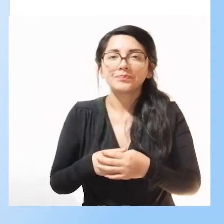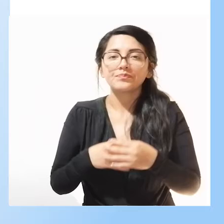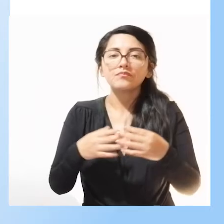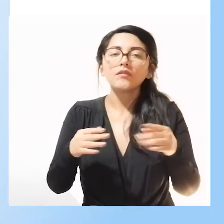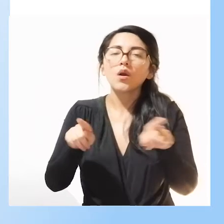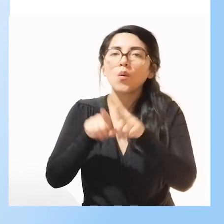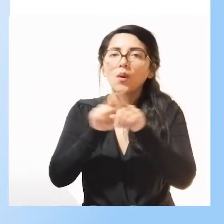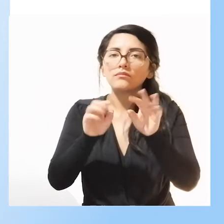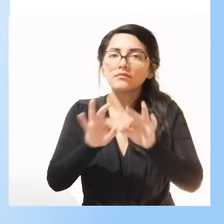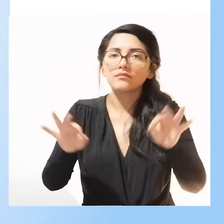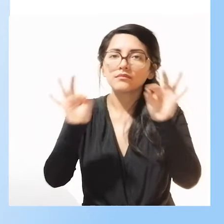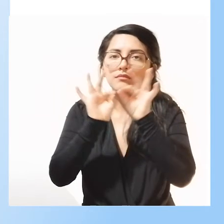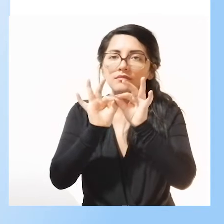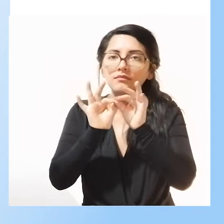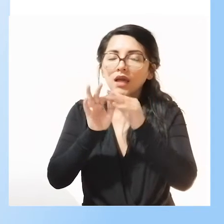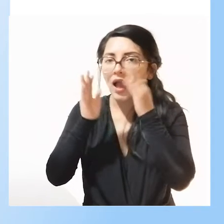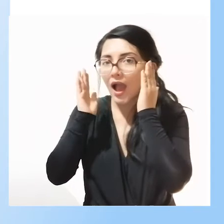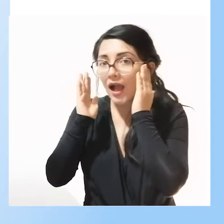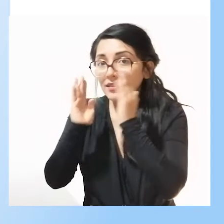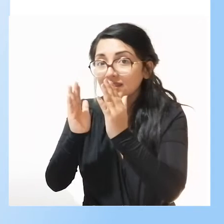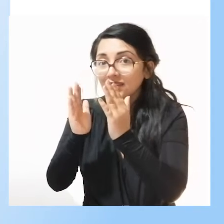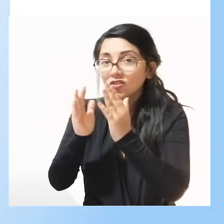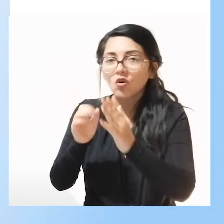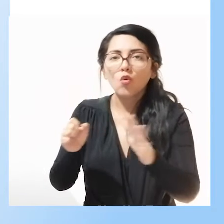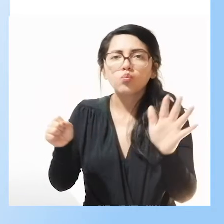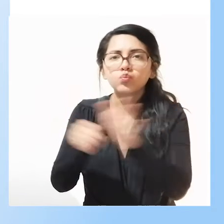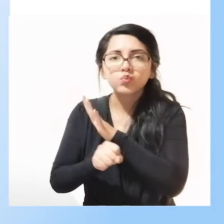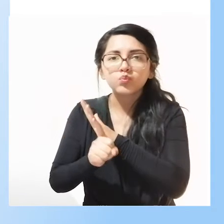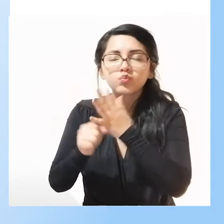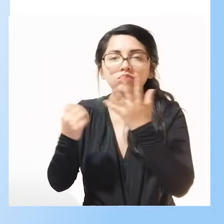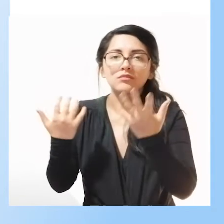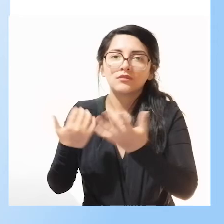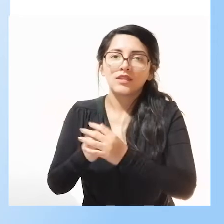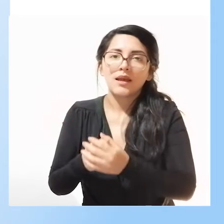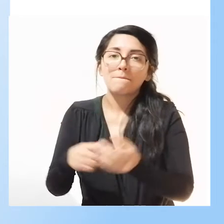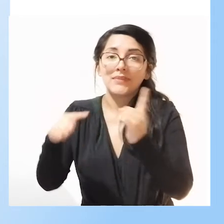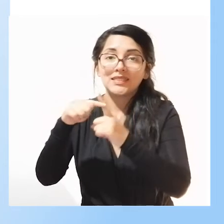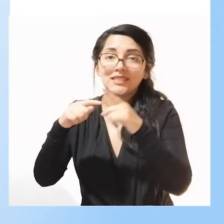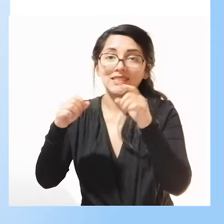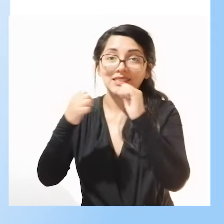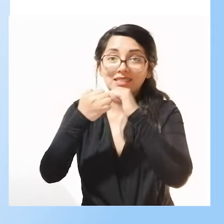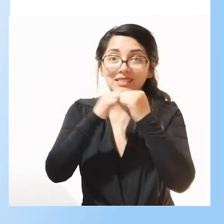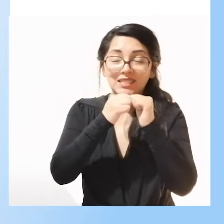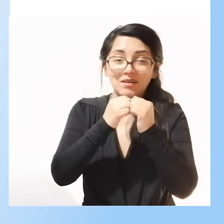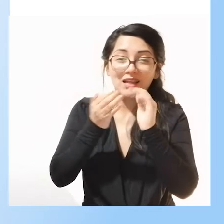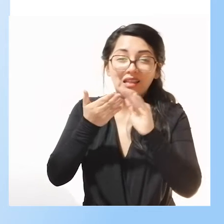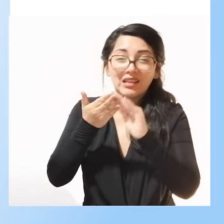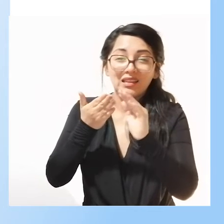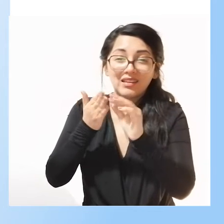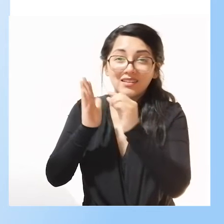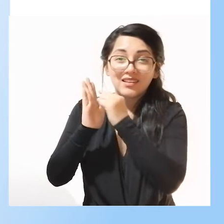Otro aspecto es la atención integral, integrada y sistémica. Aquí hay un error, por tanto ya